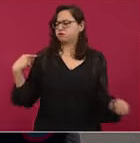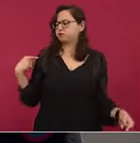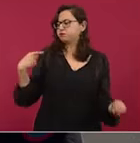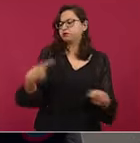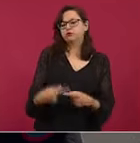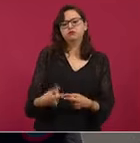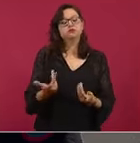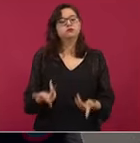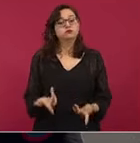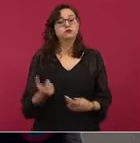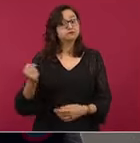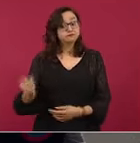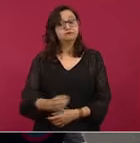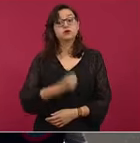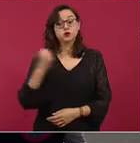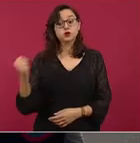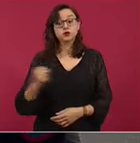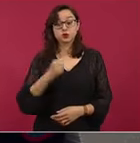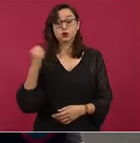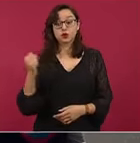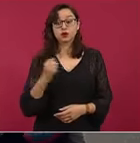está